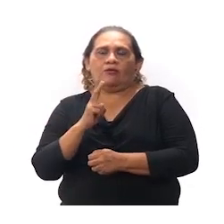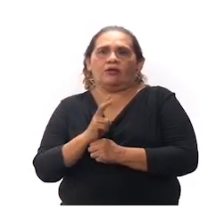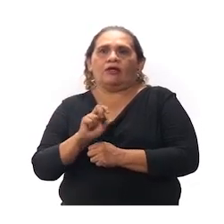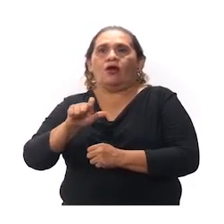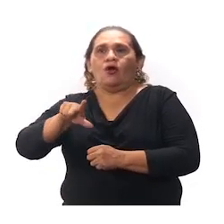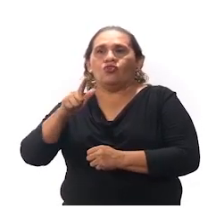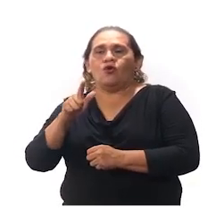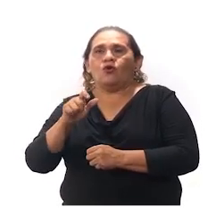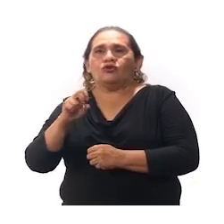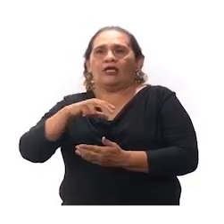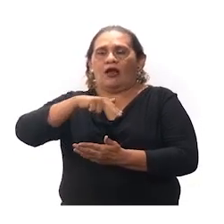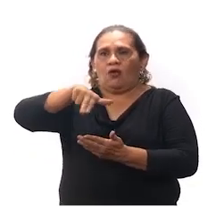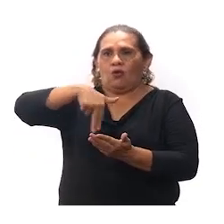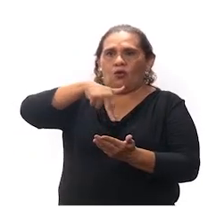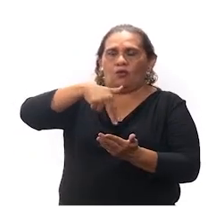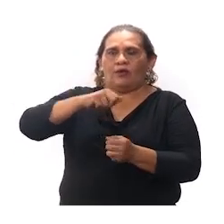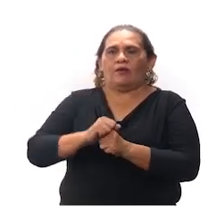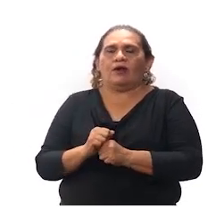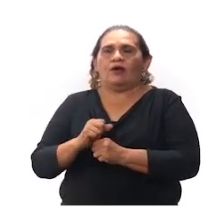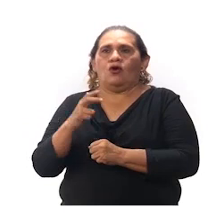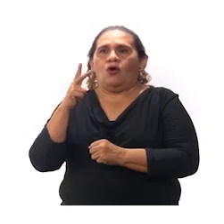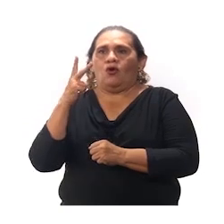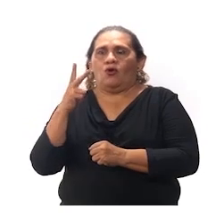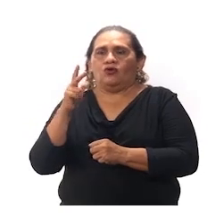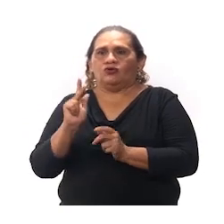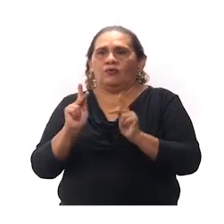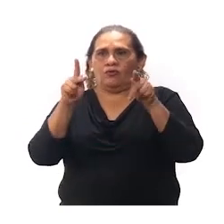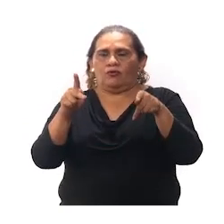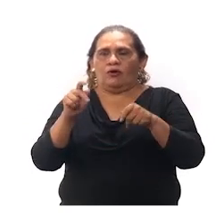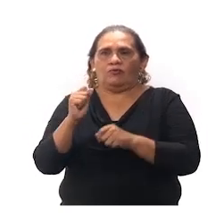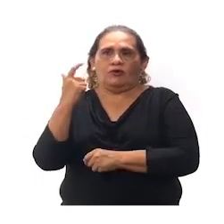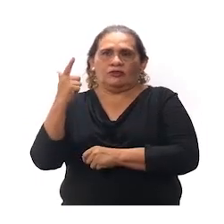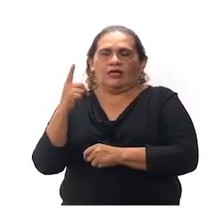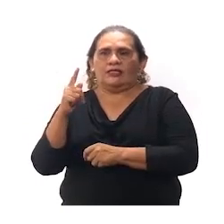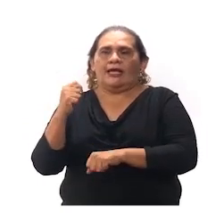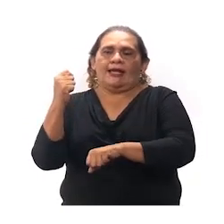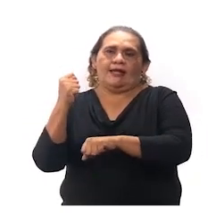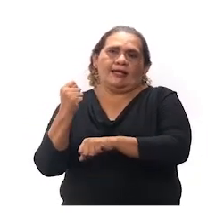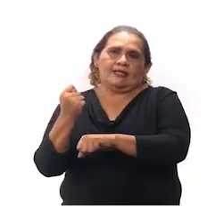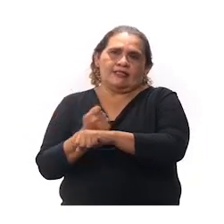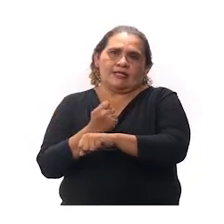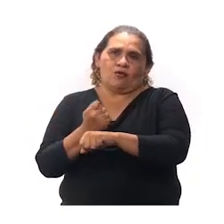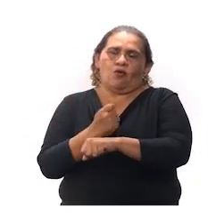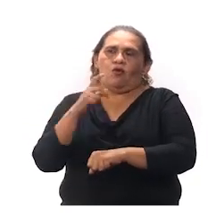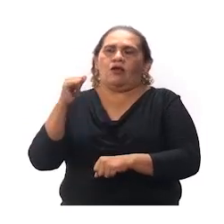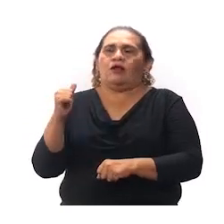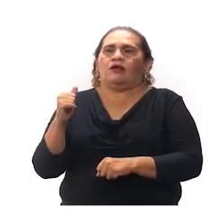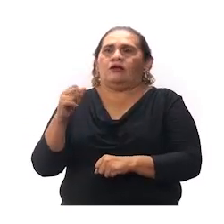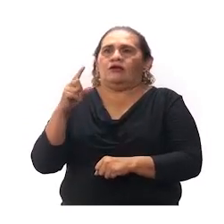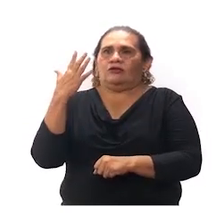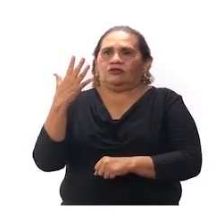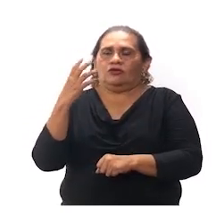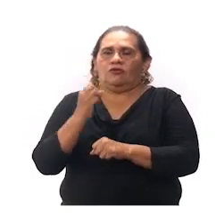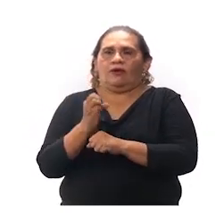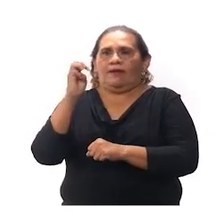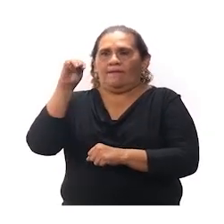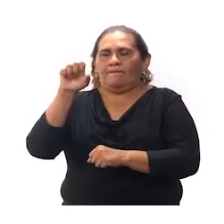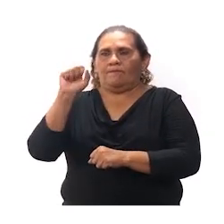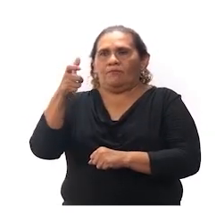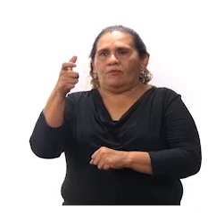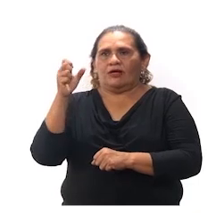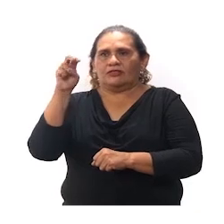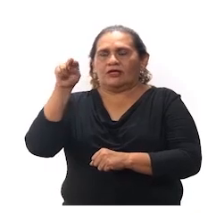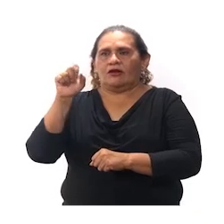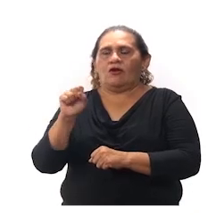Junucmá, 8 en Progreso, 7 en Concal y Ticul, 6 en Izamal, 5 en Maxcanú y